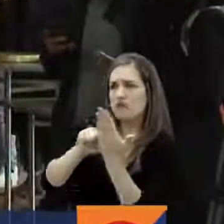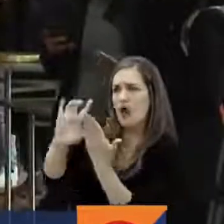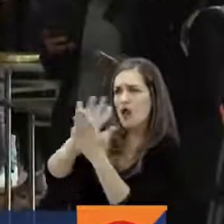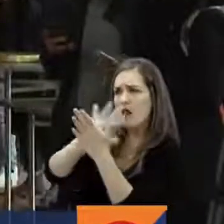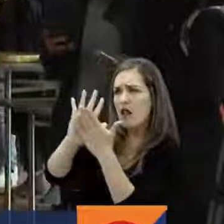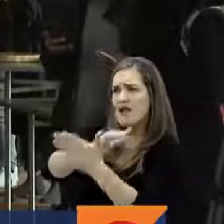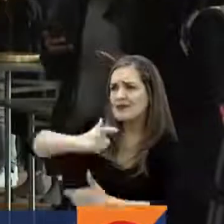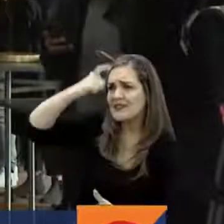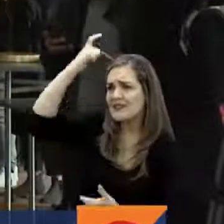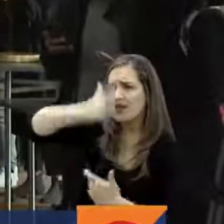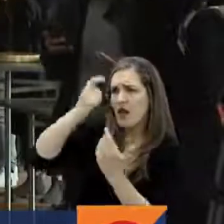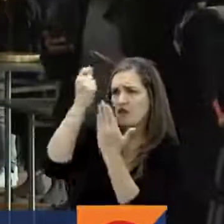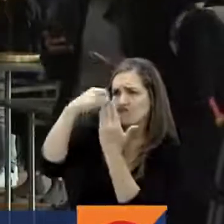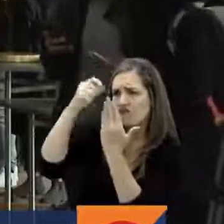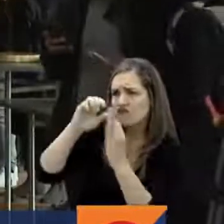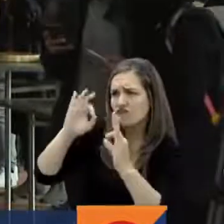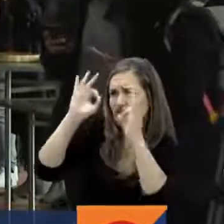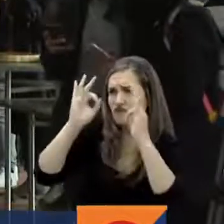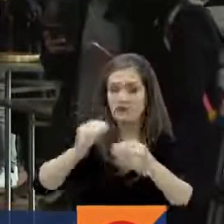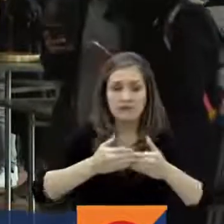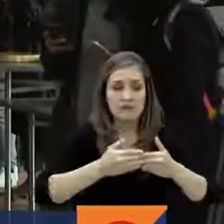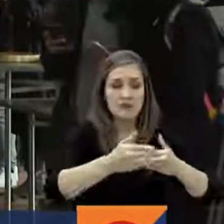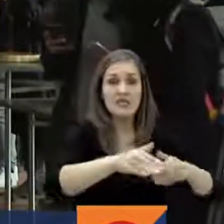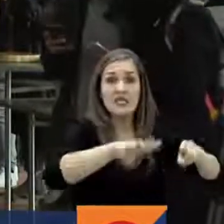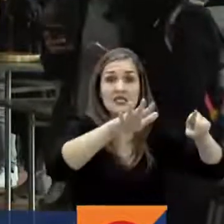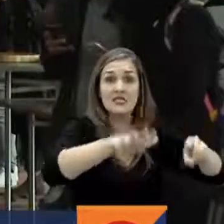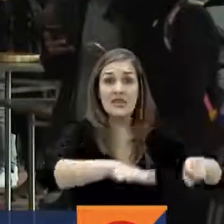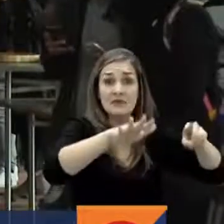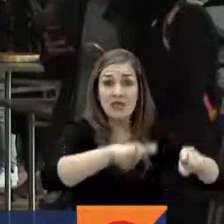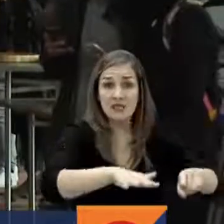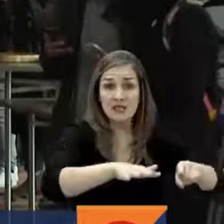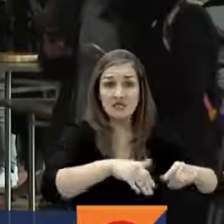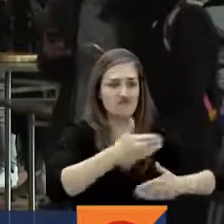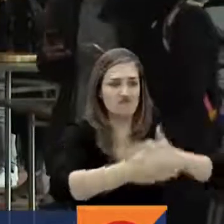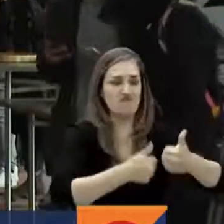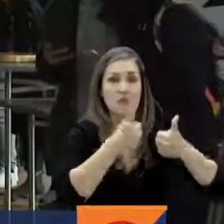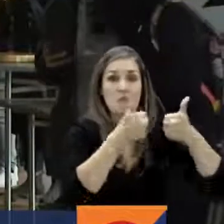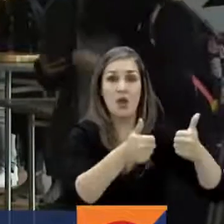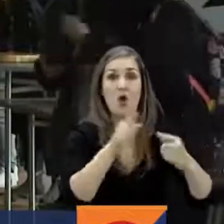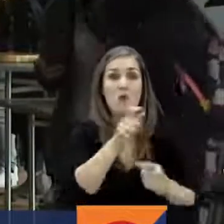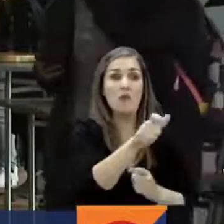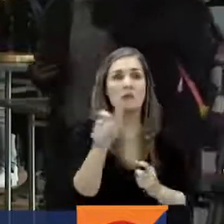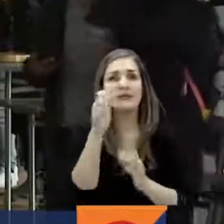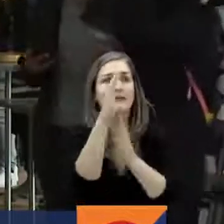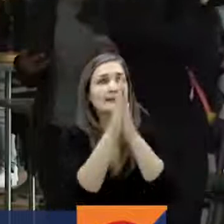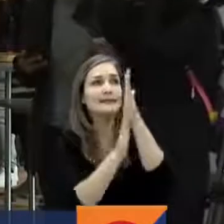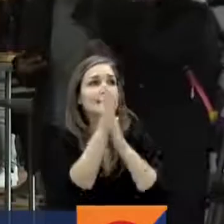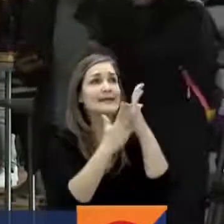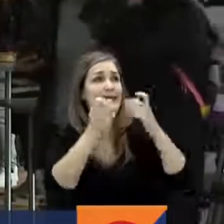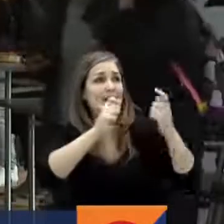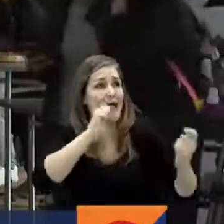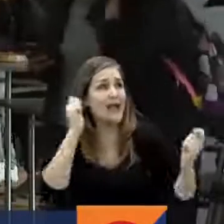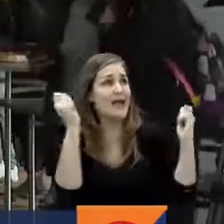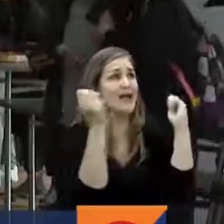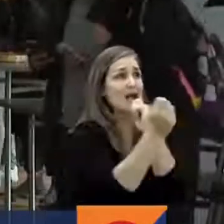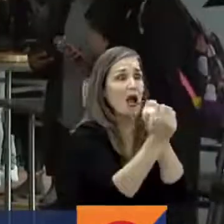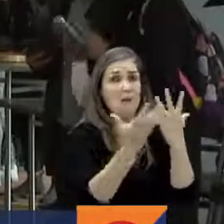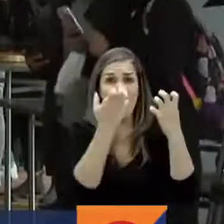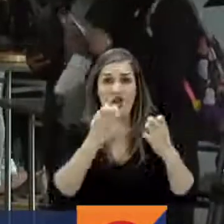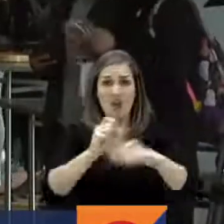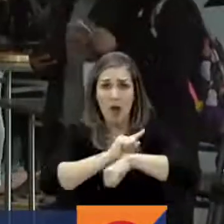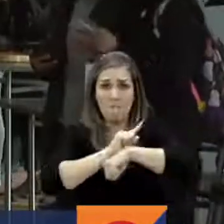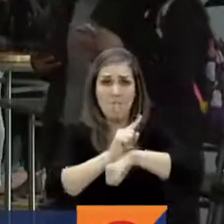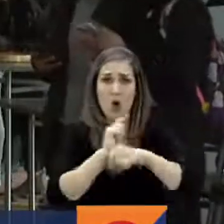seriedad de ese inventario, depende que en 6 meses no tengamos la gente en las calles, porque la gente tiene mucha expectativa de cambio, la gente cree que esto se cambia de un día para